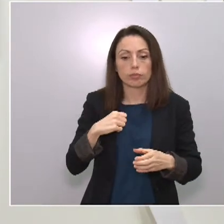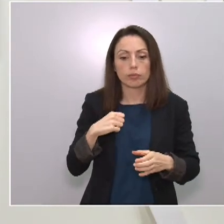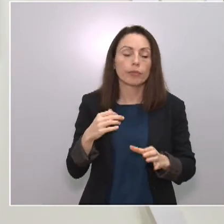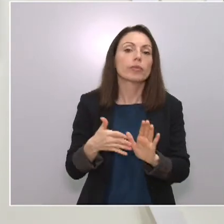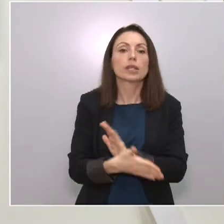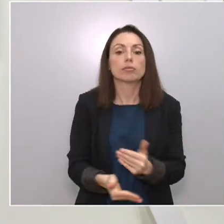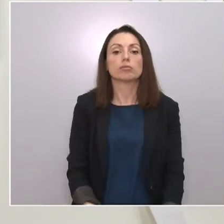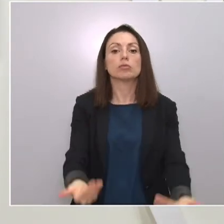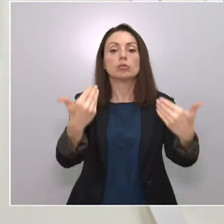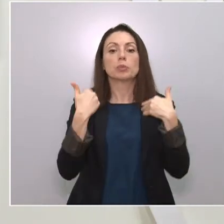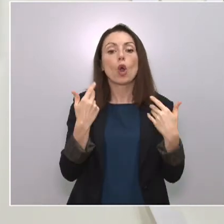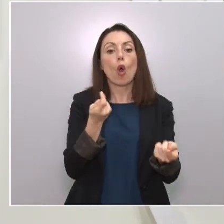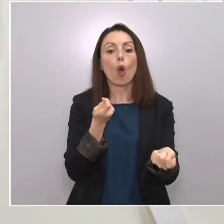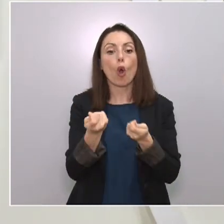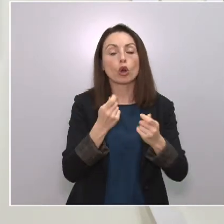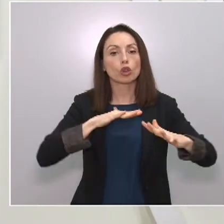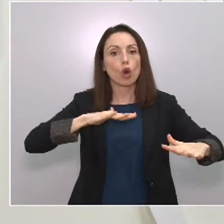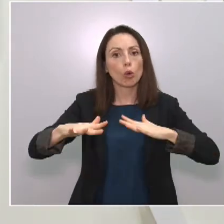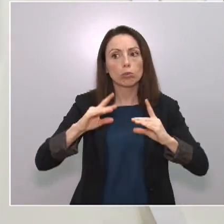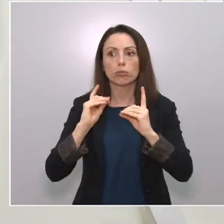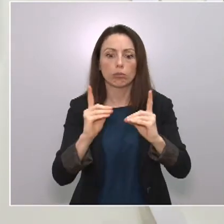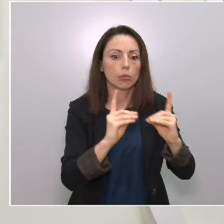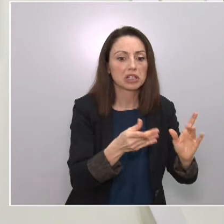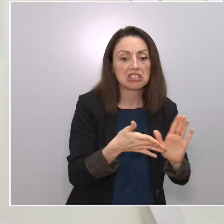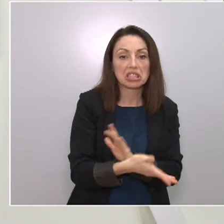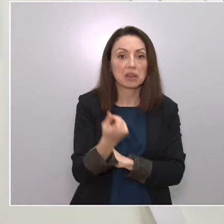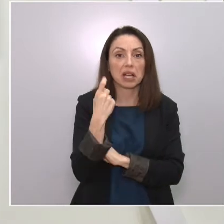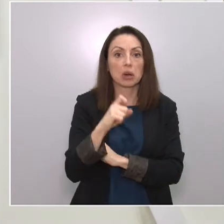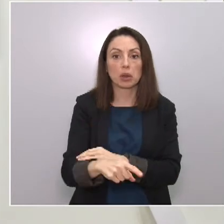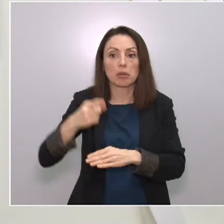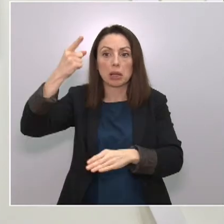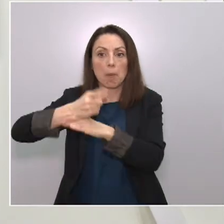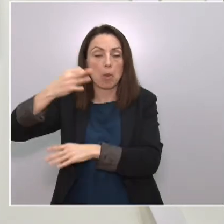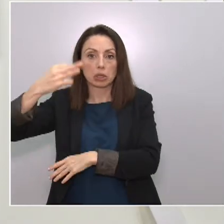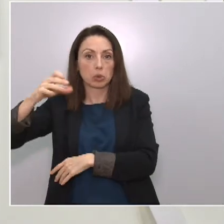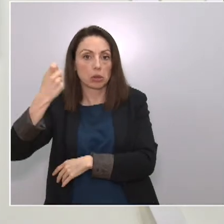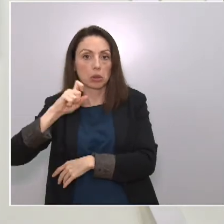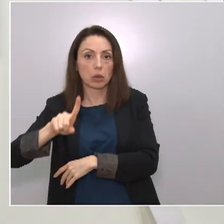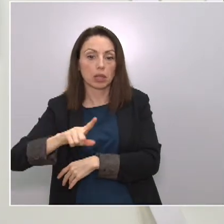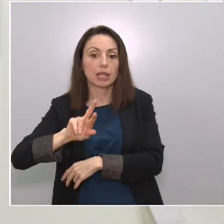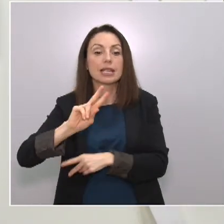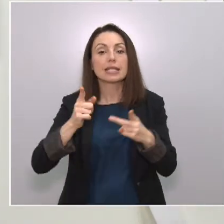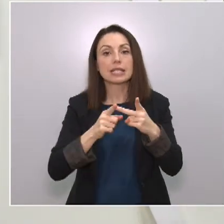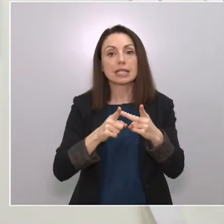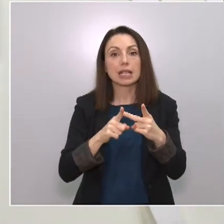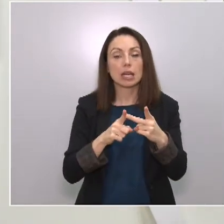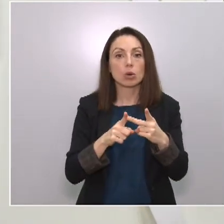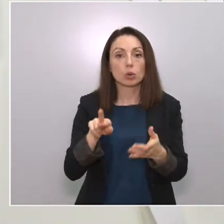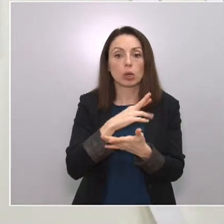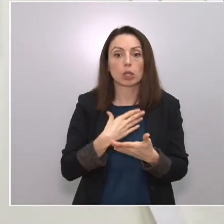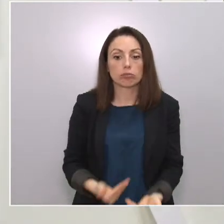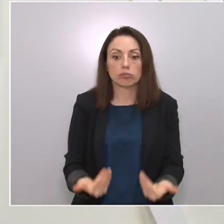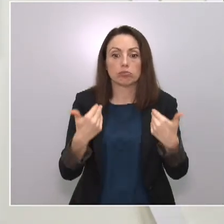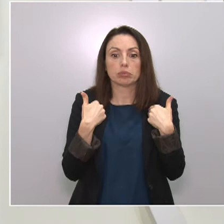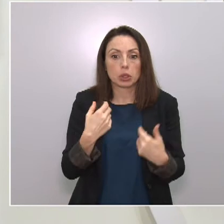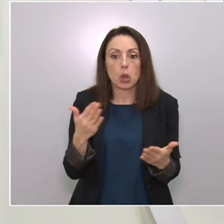que encargarnos del control de la movilidad, ya no es necesario que haya un mando único. Segundo, porque la región de Murcia no tiene competencias al respecto, ni tan